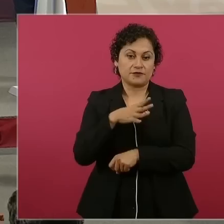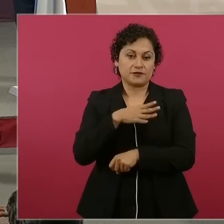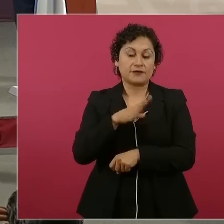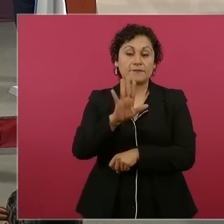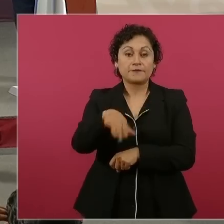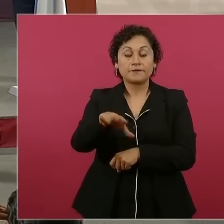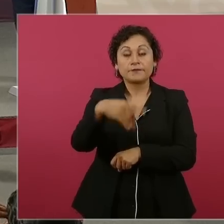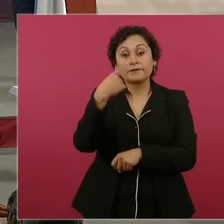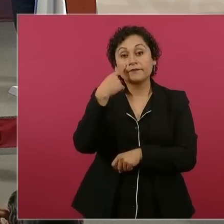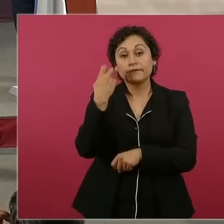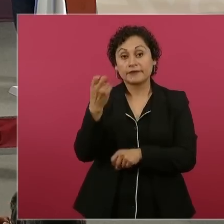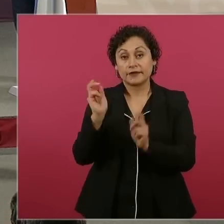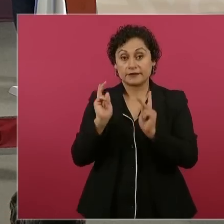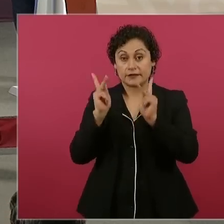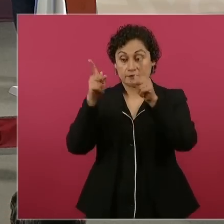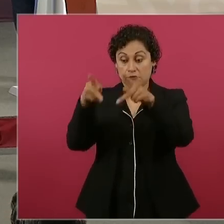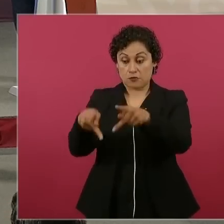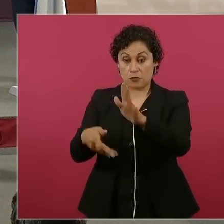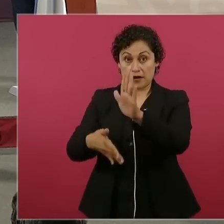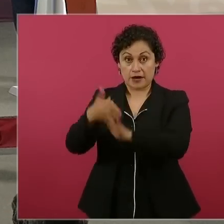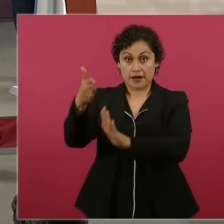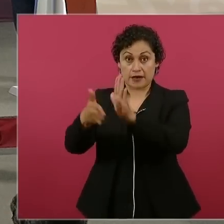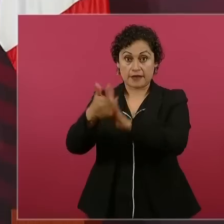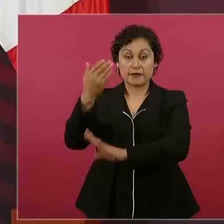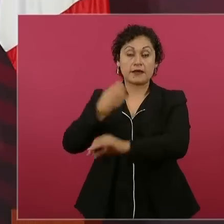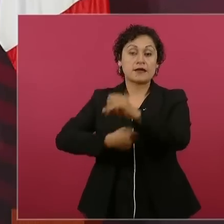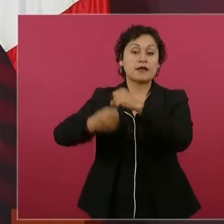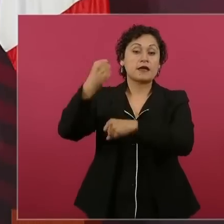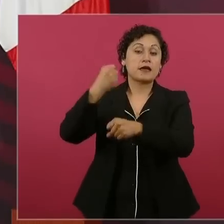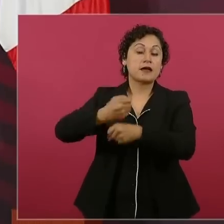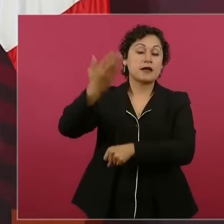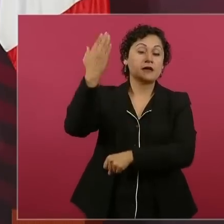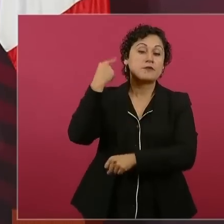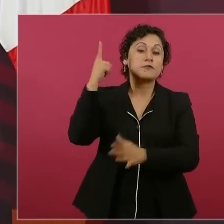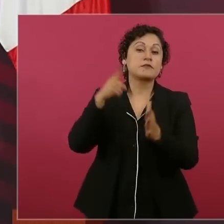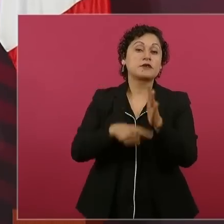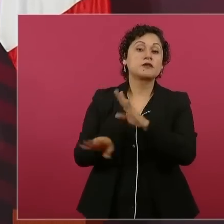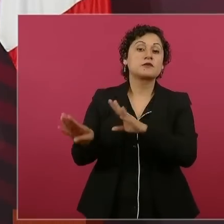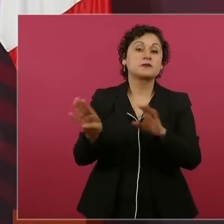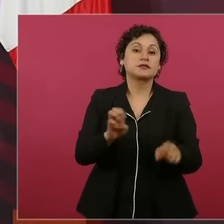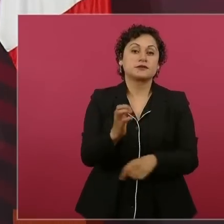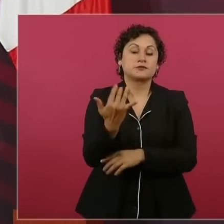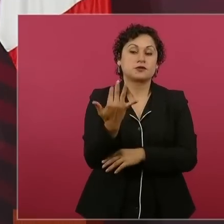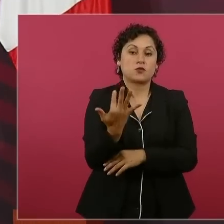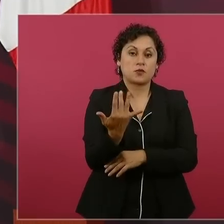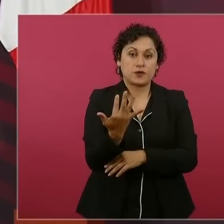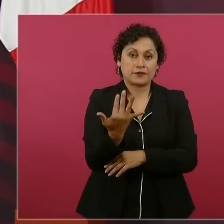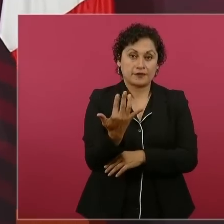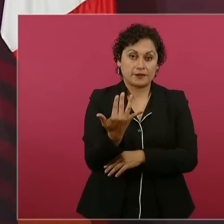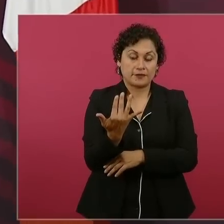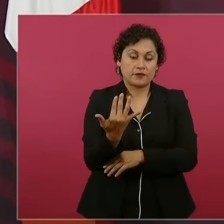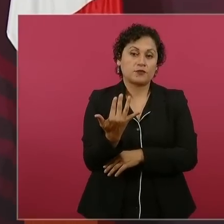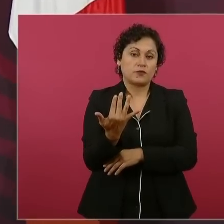hicieron en 1950, ese puente. Es un